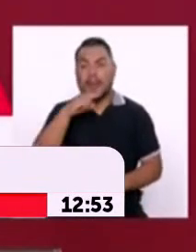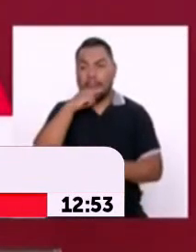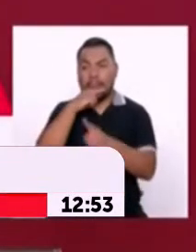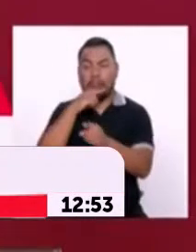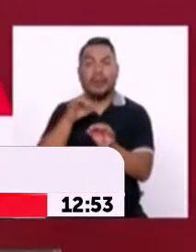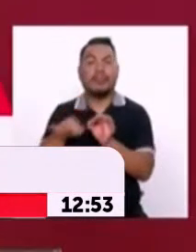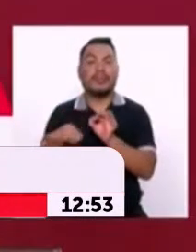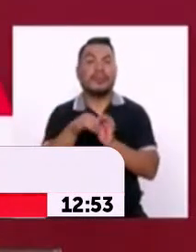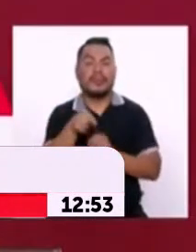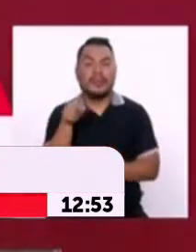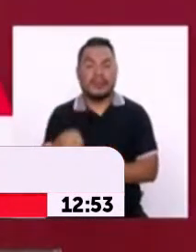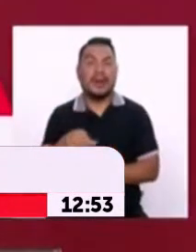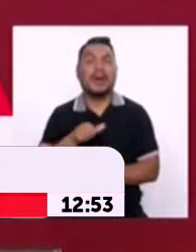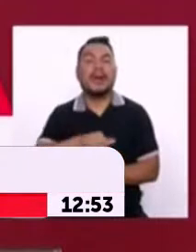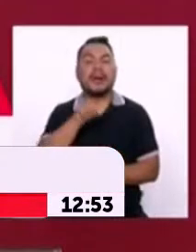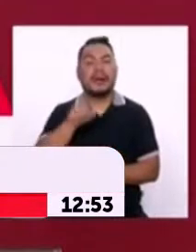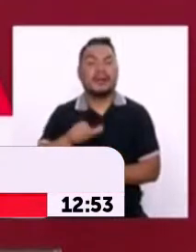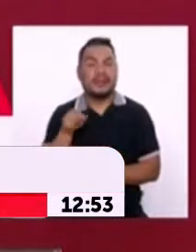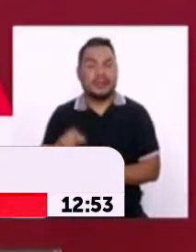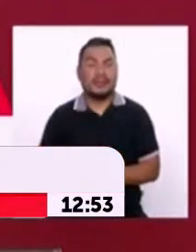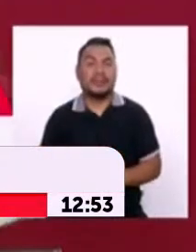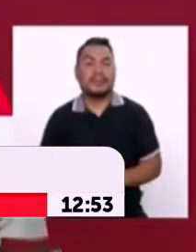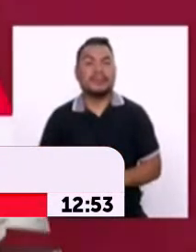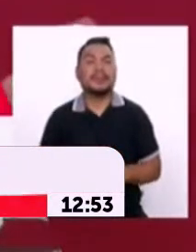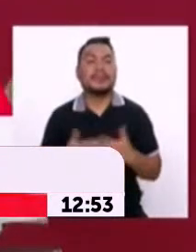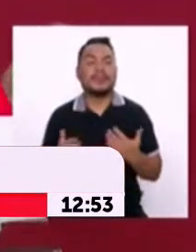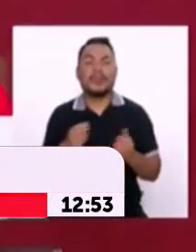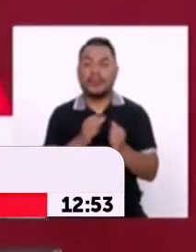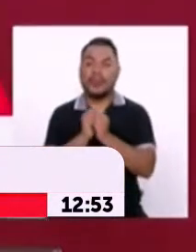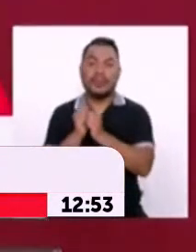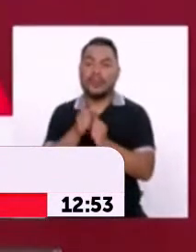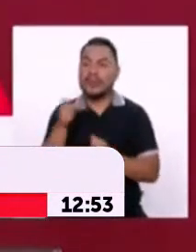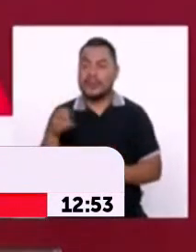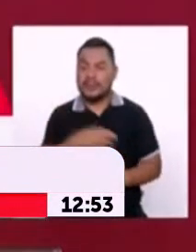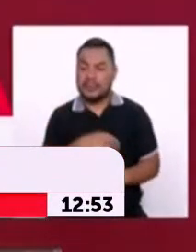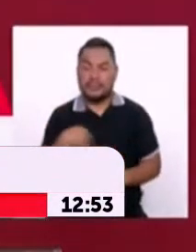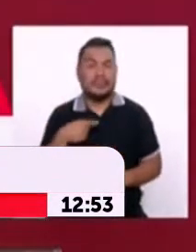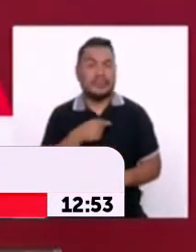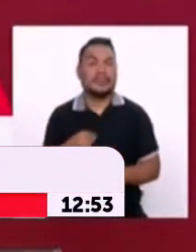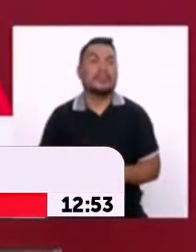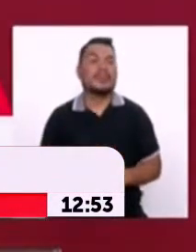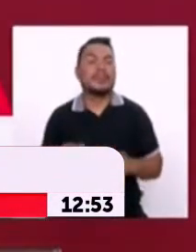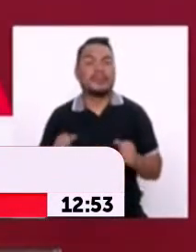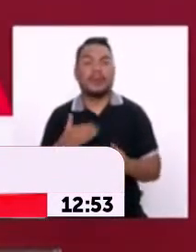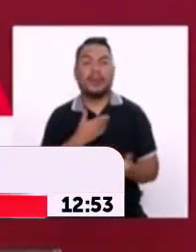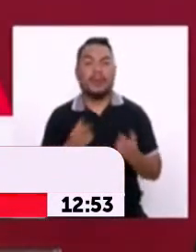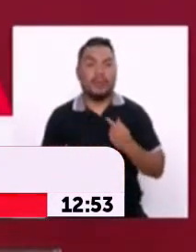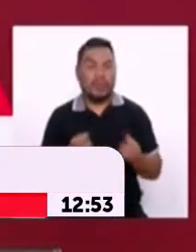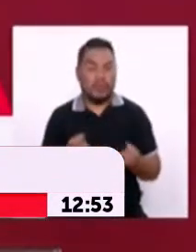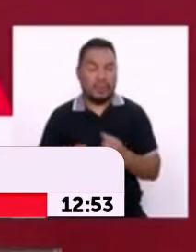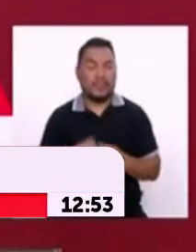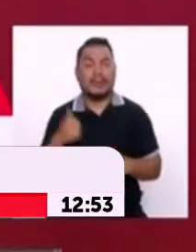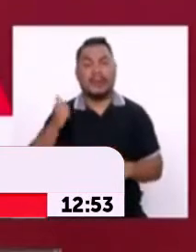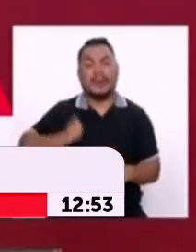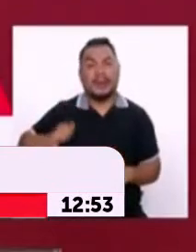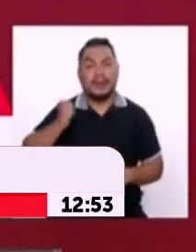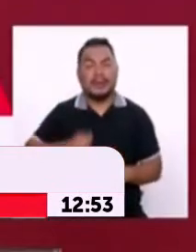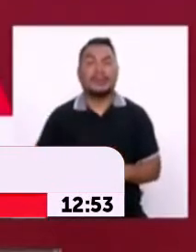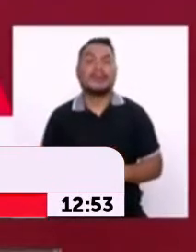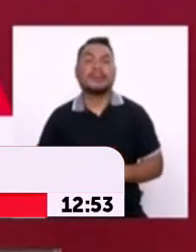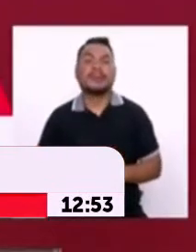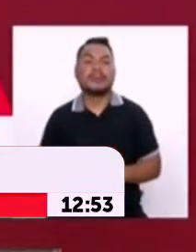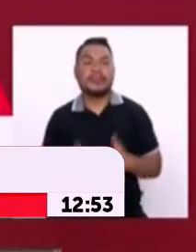mujer provinciana, andina, chalobanquina, junto con nuestros ministros, nuestros gobernadores y